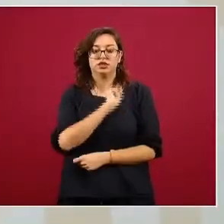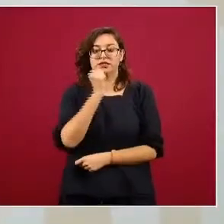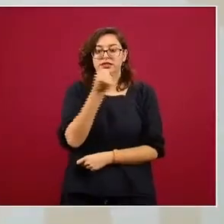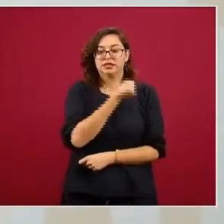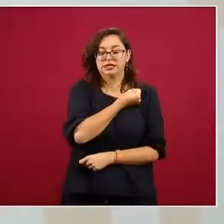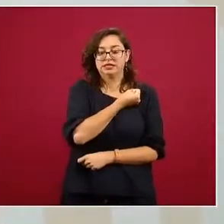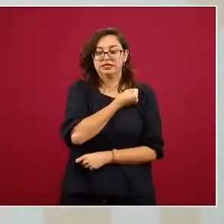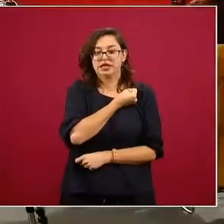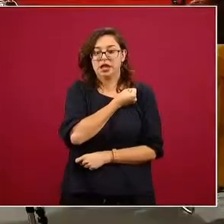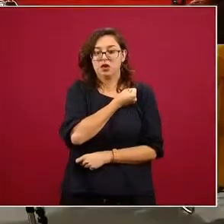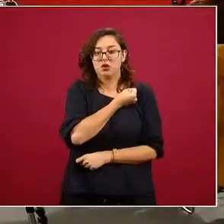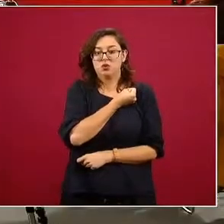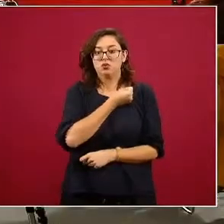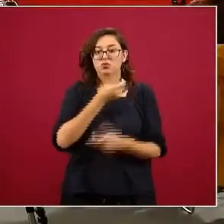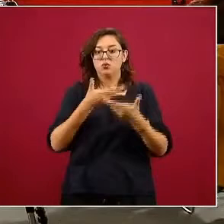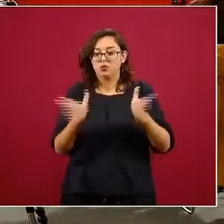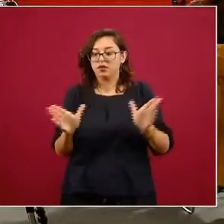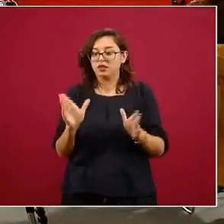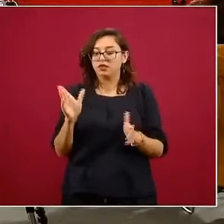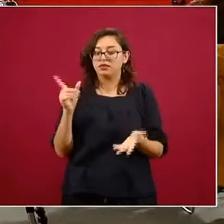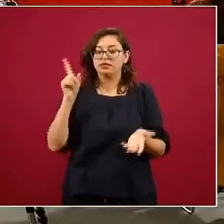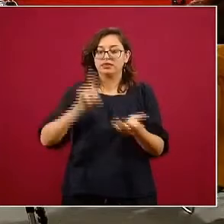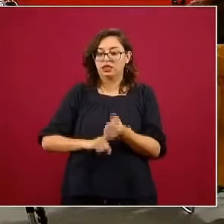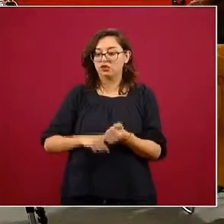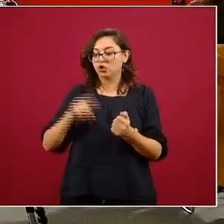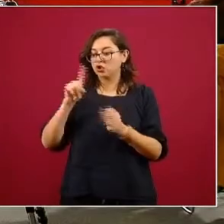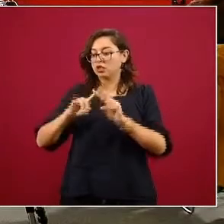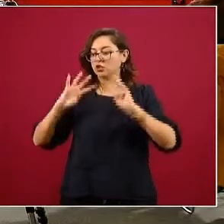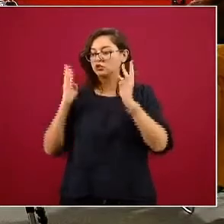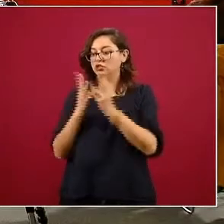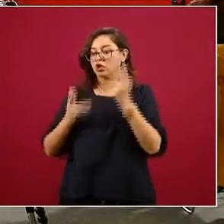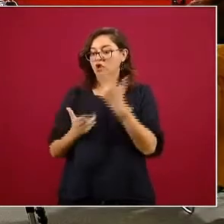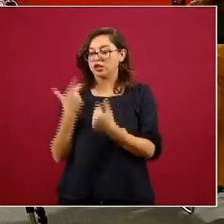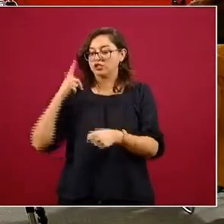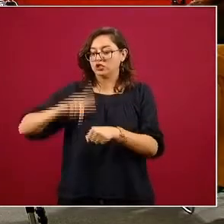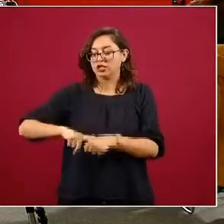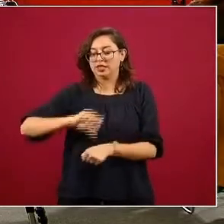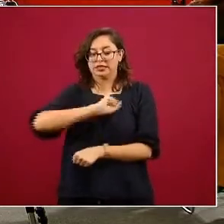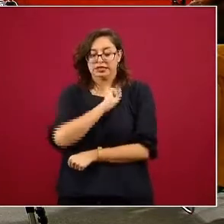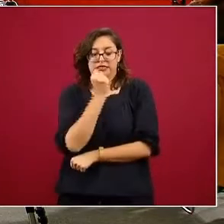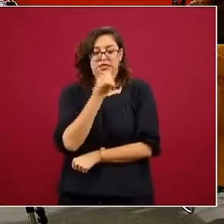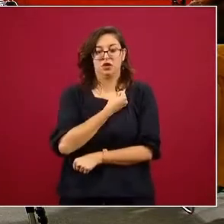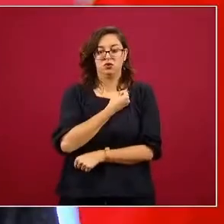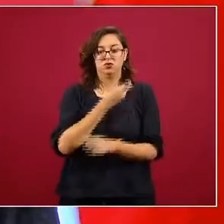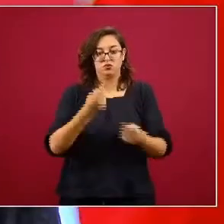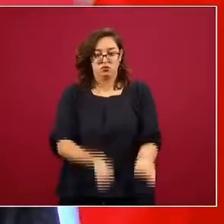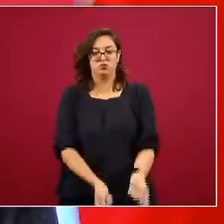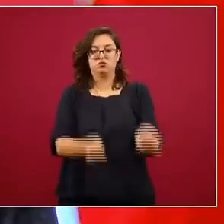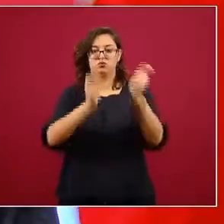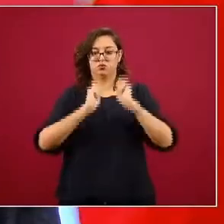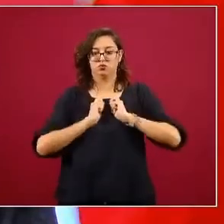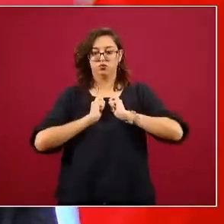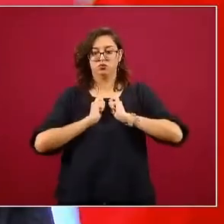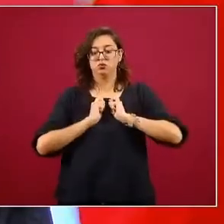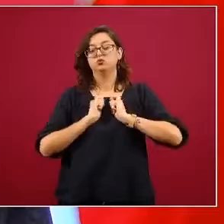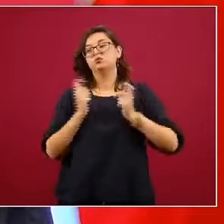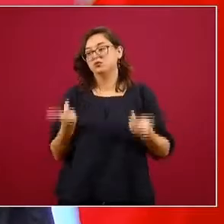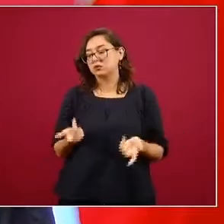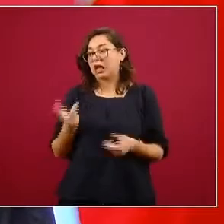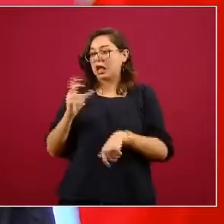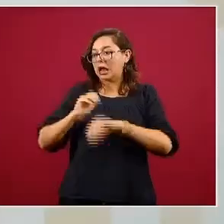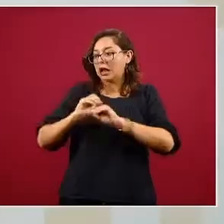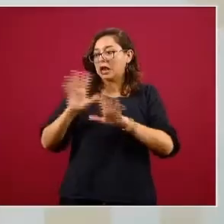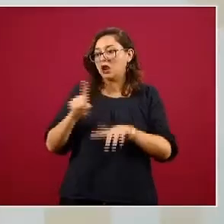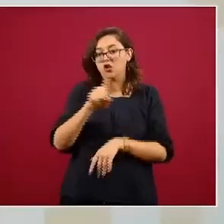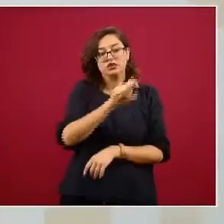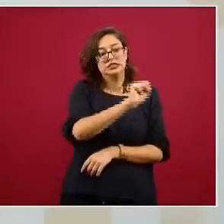Consejo Nacional de Salud. Desde luego, con el visto bueno del presidente de este consejo, que es el secretario